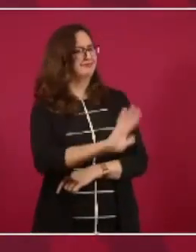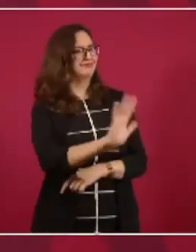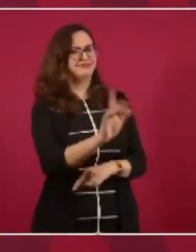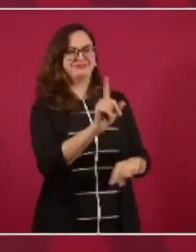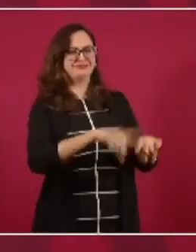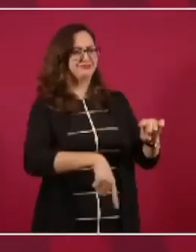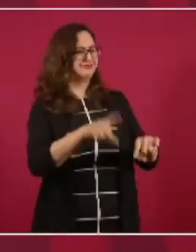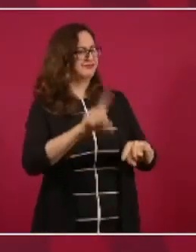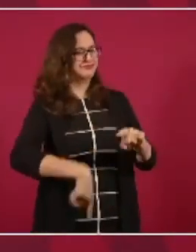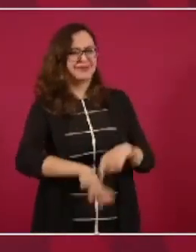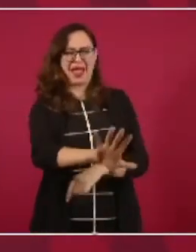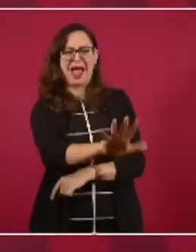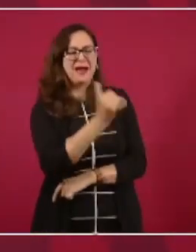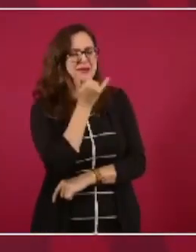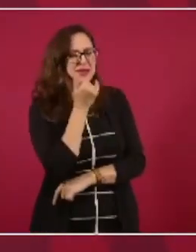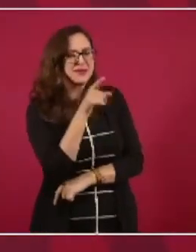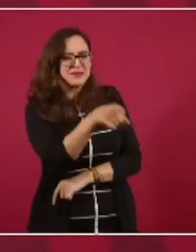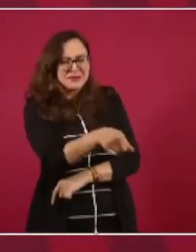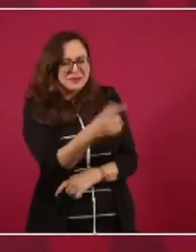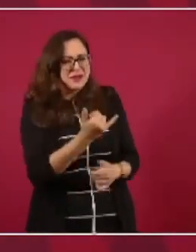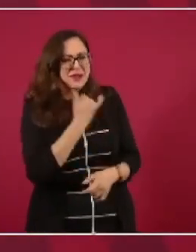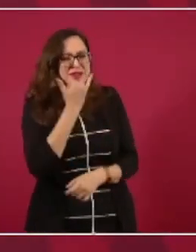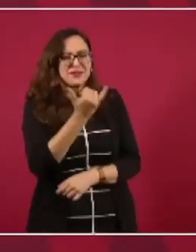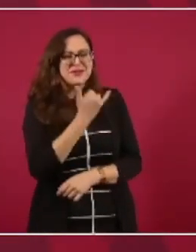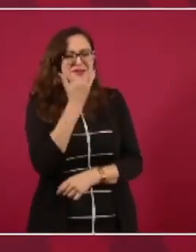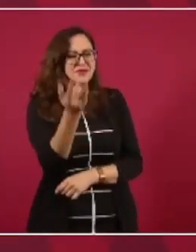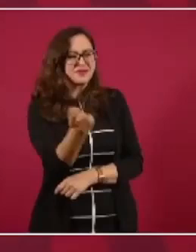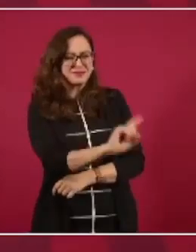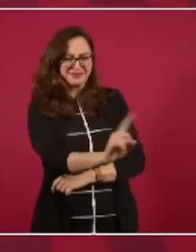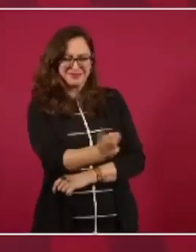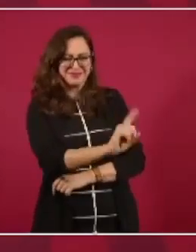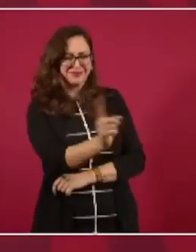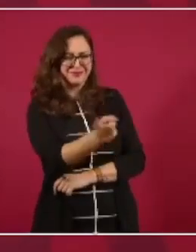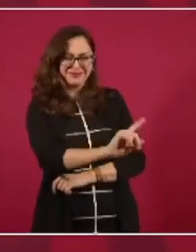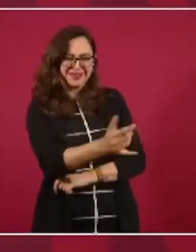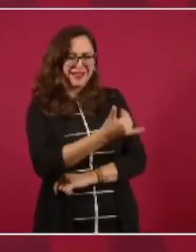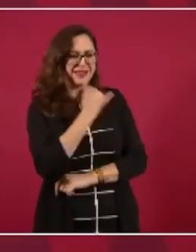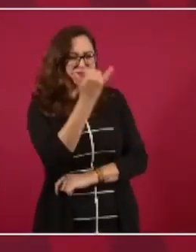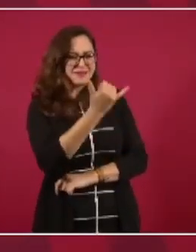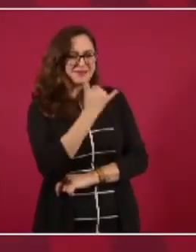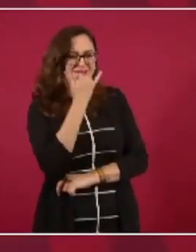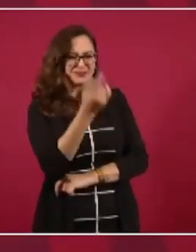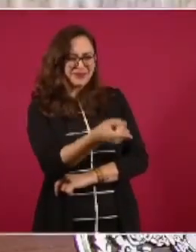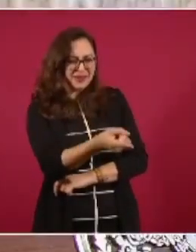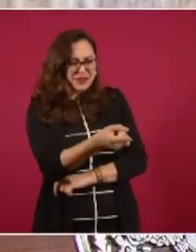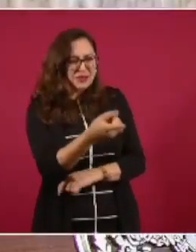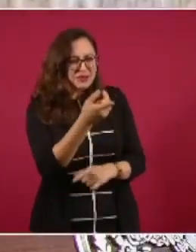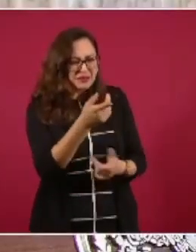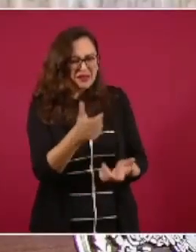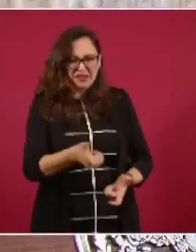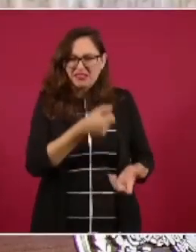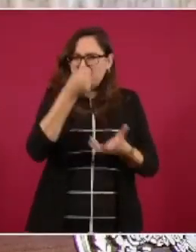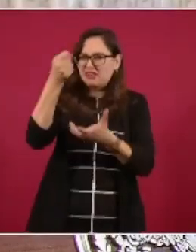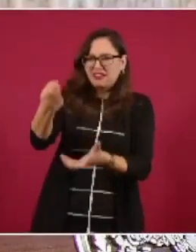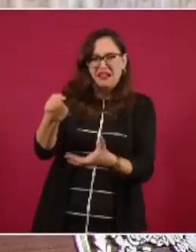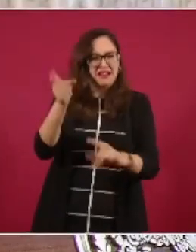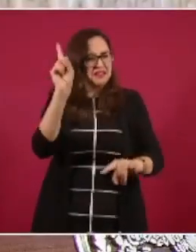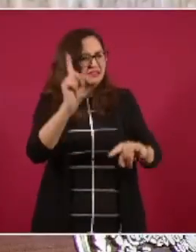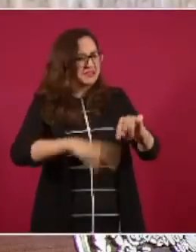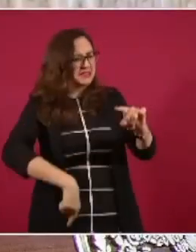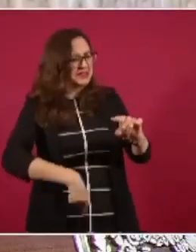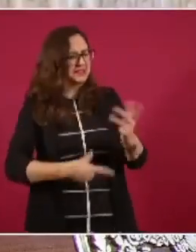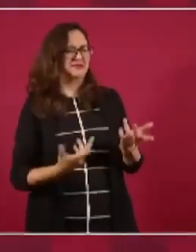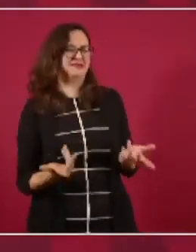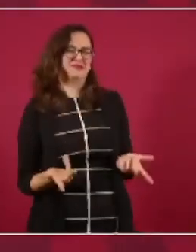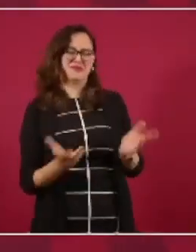¿Cómo lo estás diseñando? Pero no han desaparecido. No. Si fuese cierto lo que dices, no, ya tendríamos